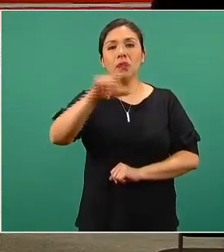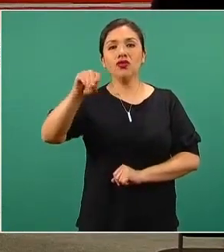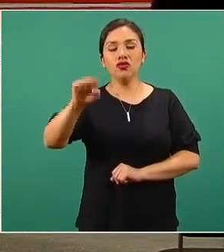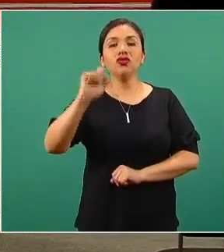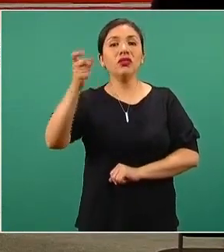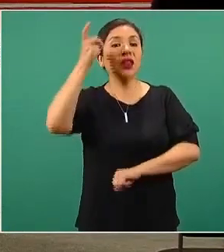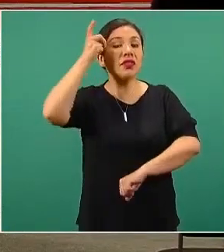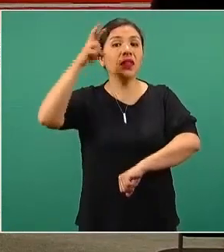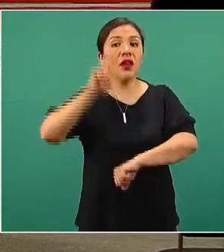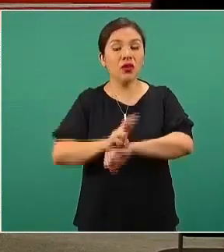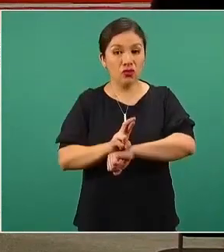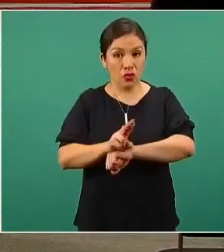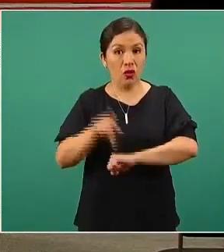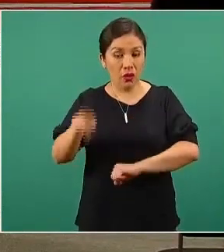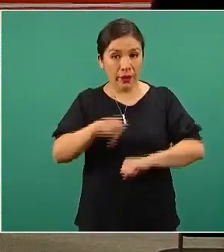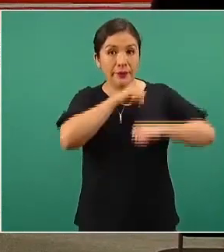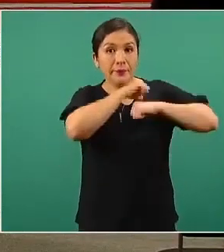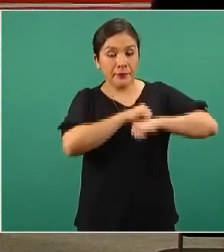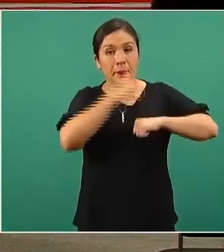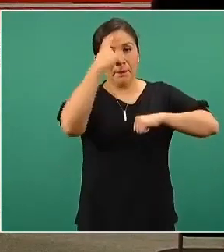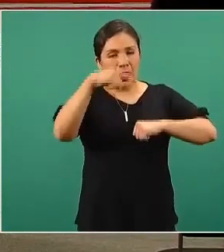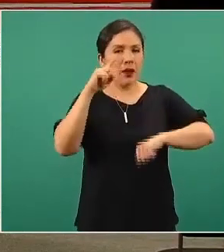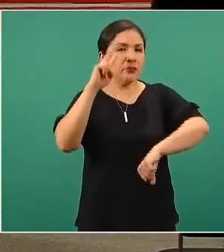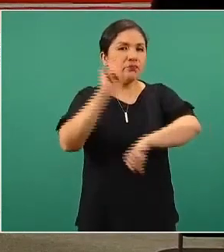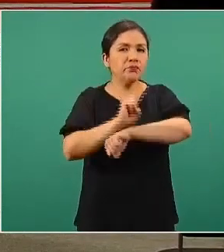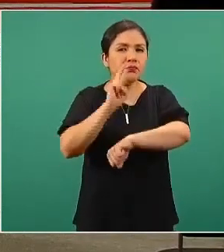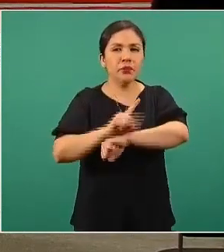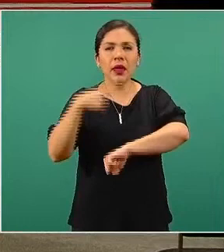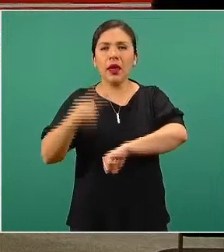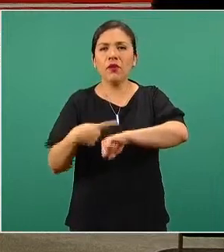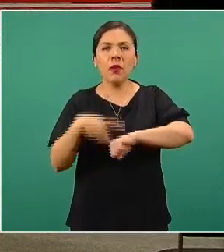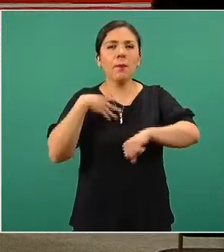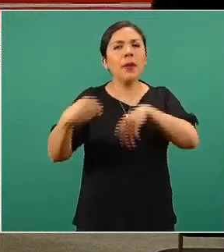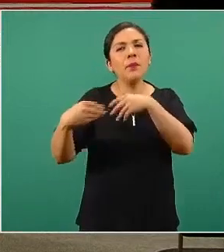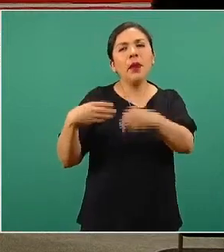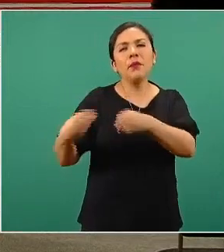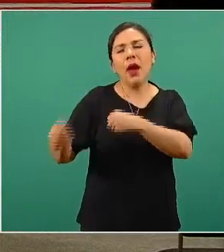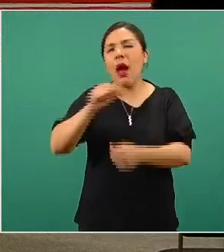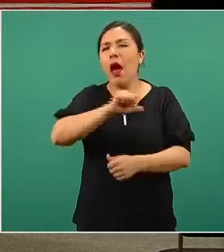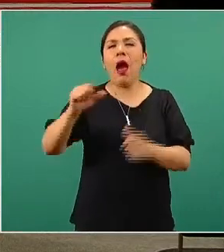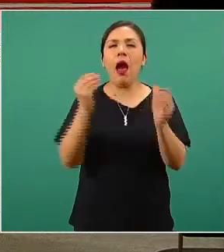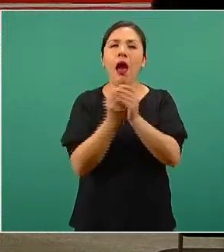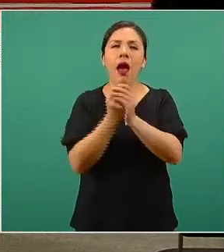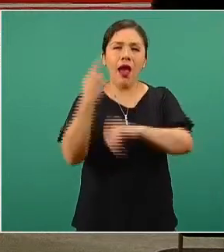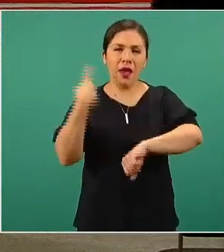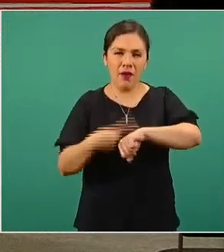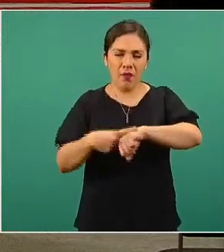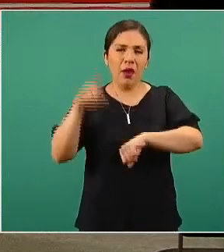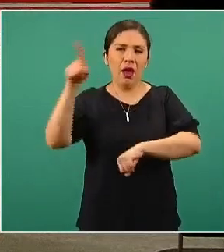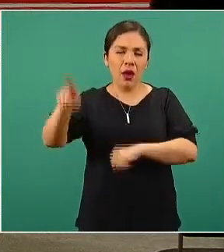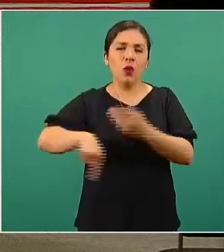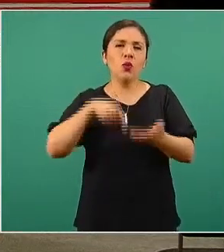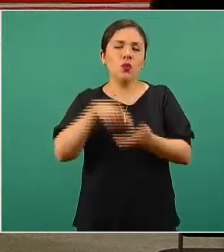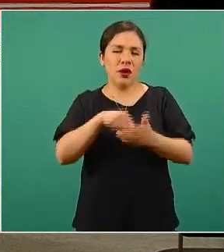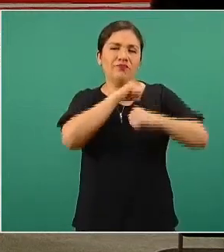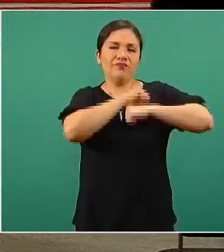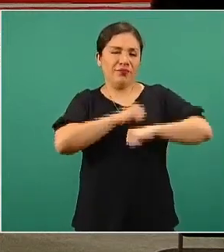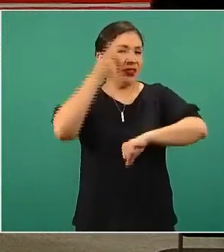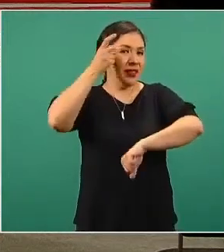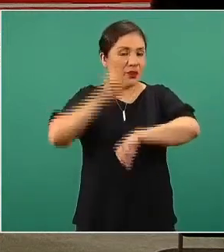quien es la directora de Vigilancia Epidemiológica de las Enfermedades Transmisibles en la Dirección General de